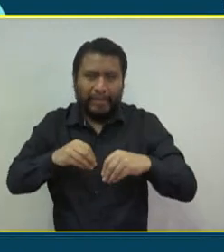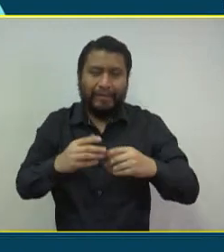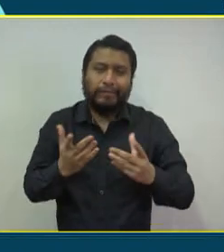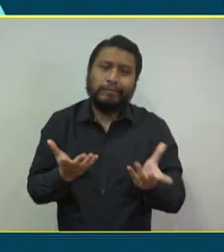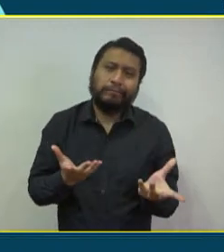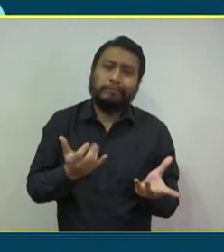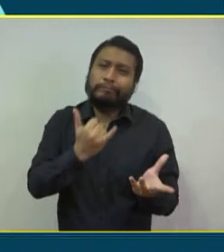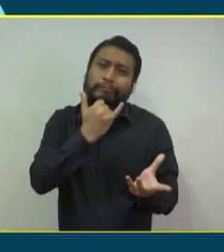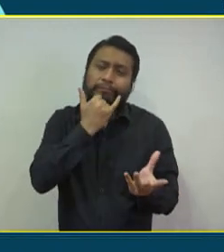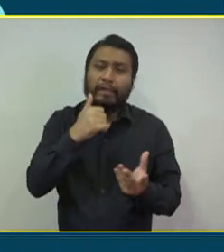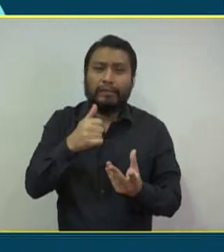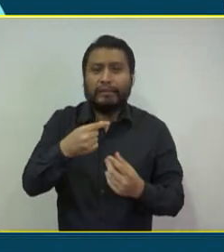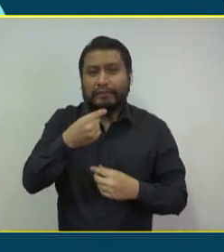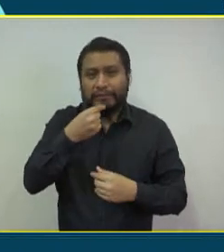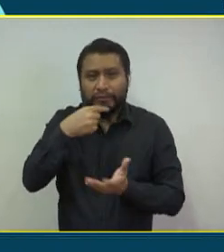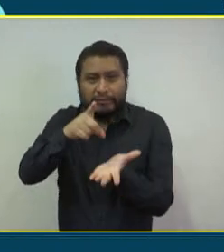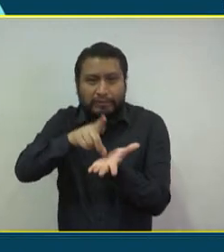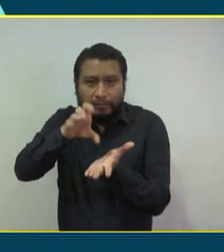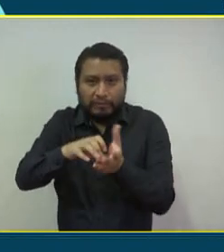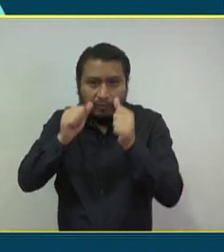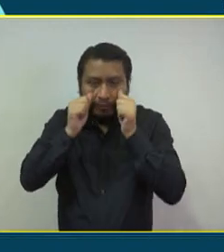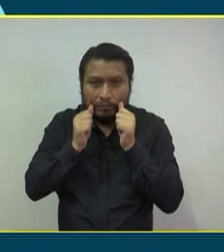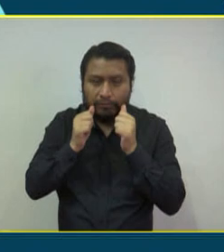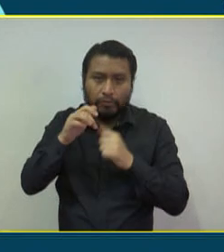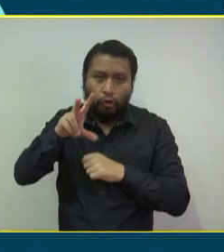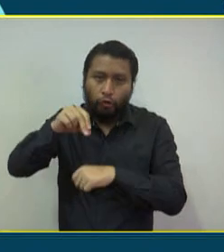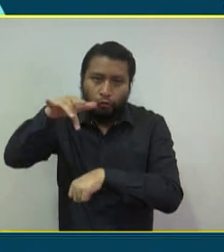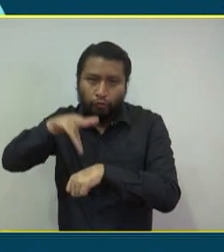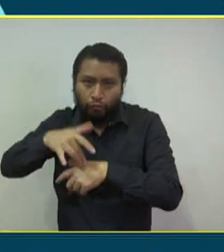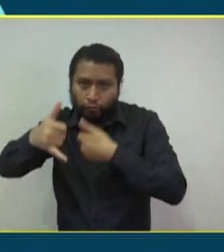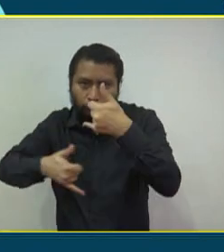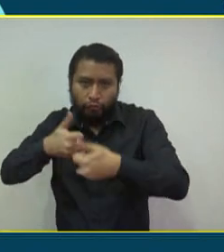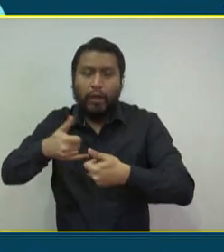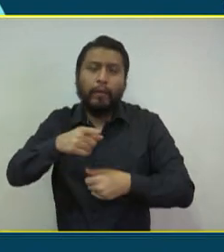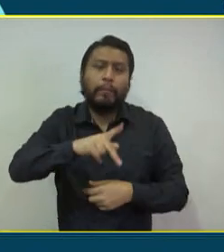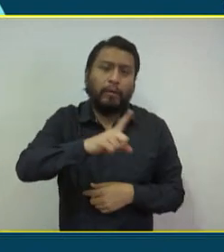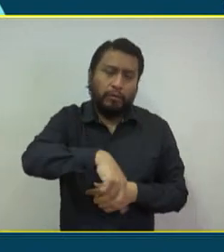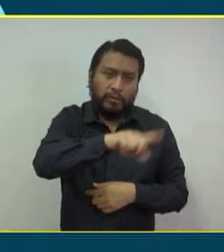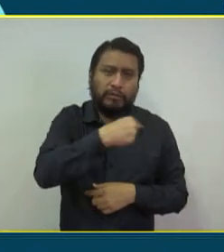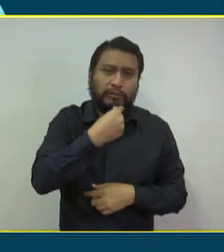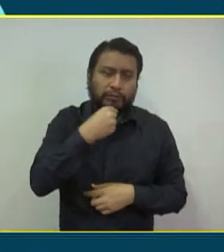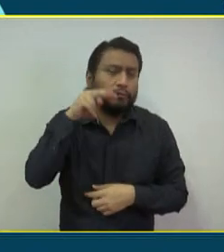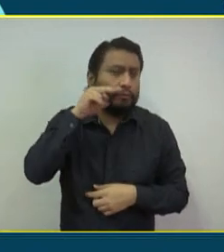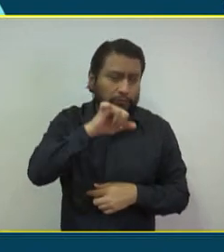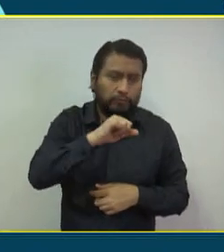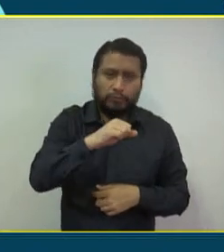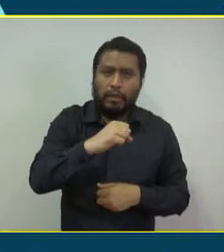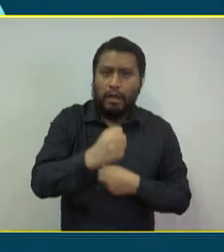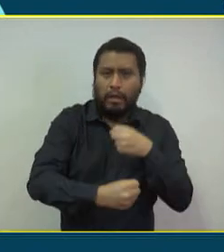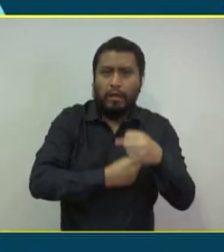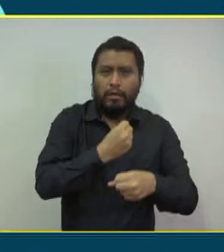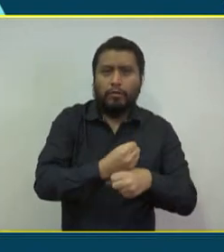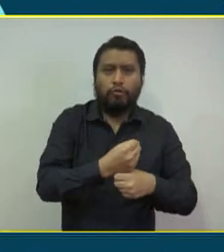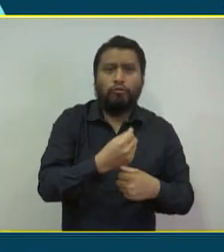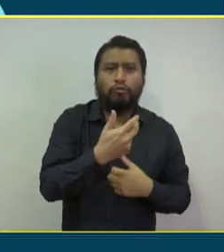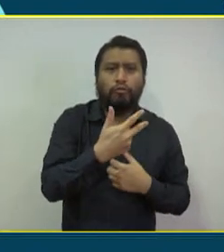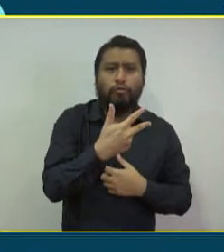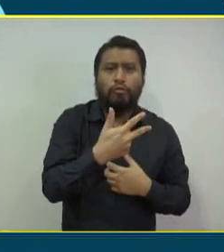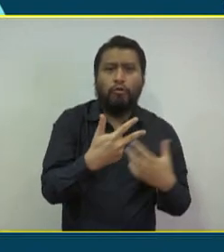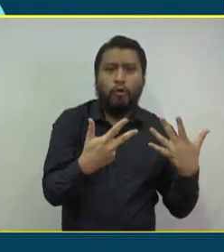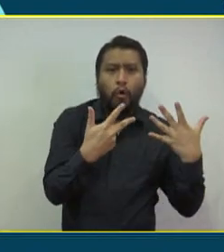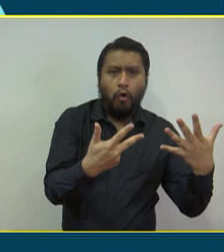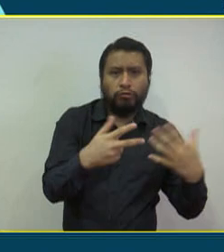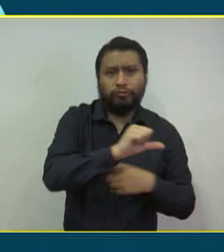trabajar con niños con discapacidad visual, sin embargo, se hicieron pruebas con niños normovisuales de 8 a 11 años y estas pruebas